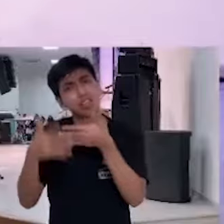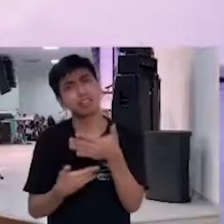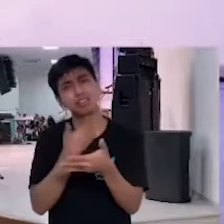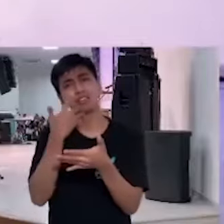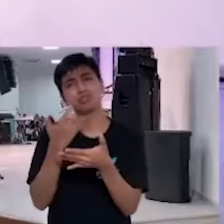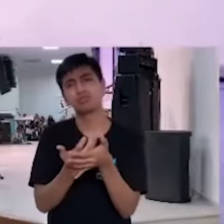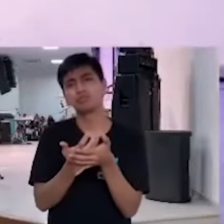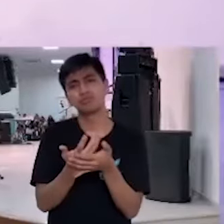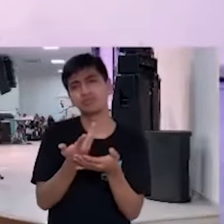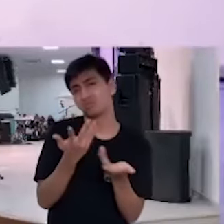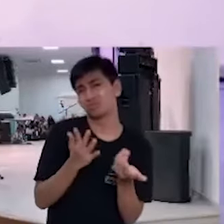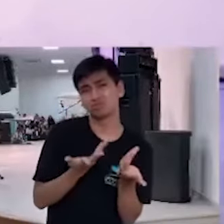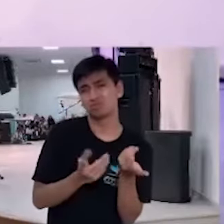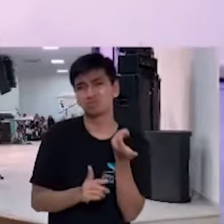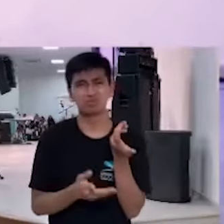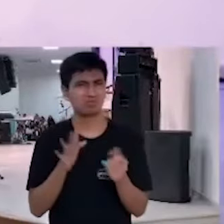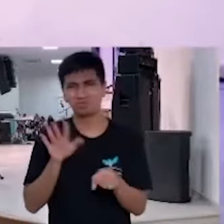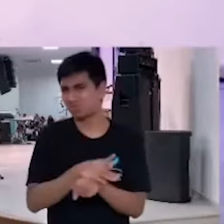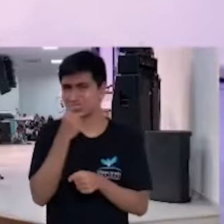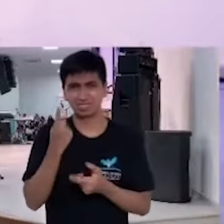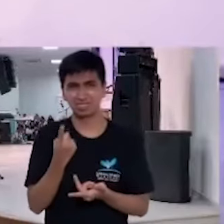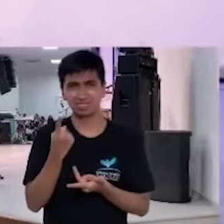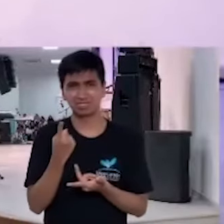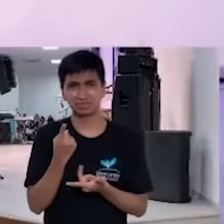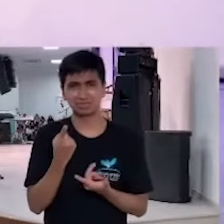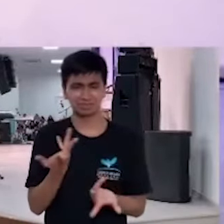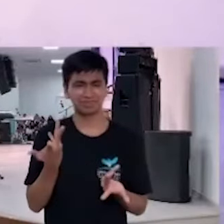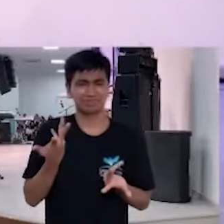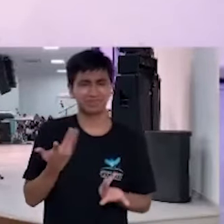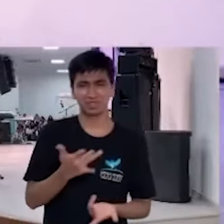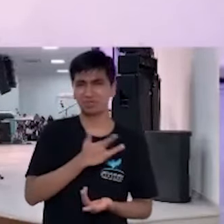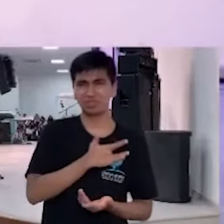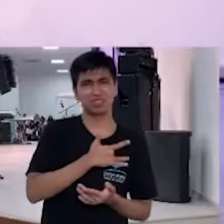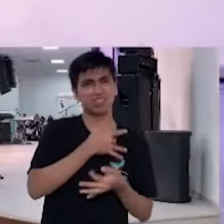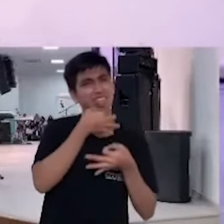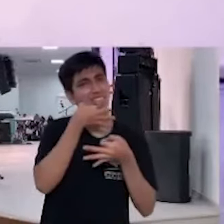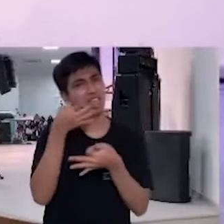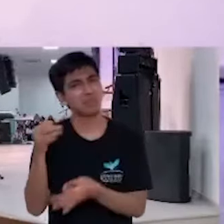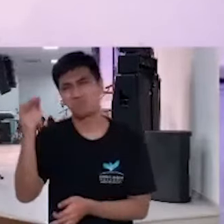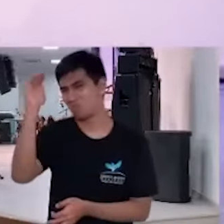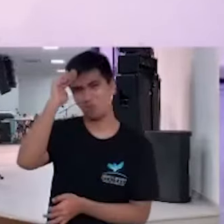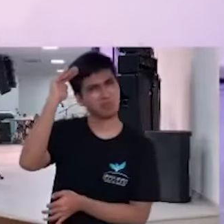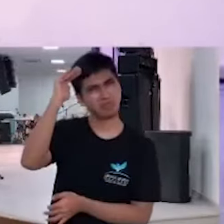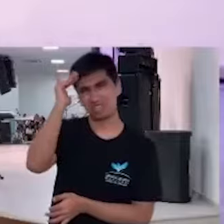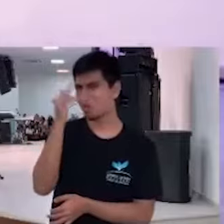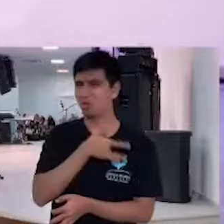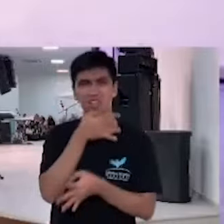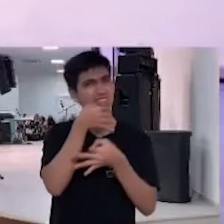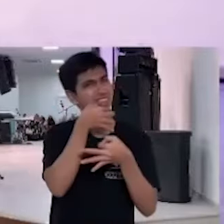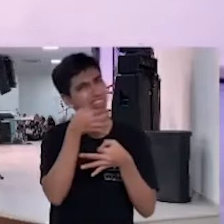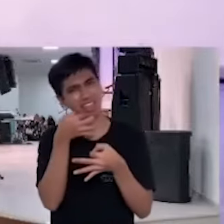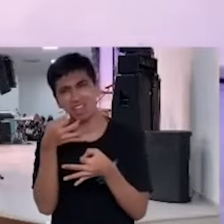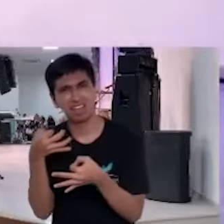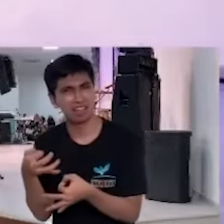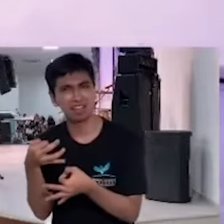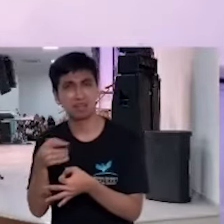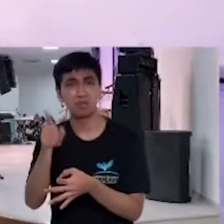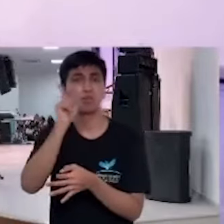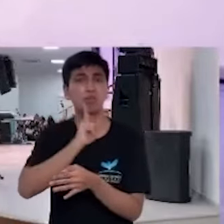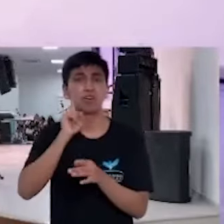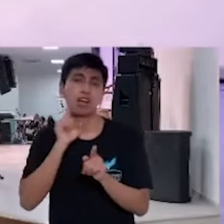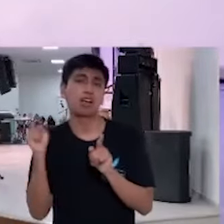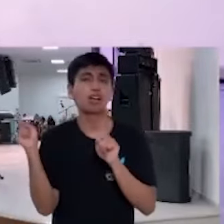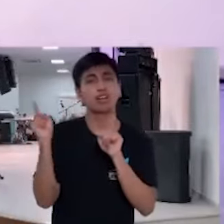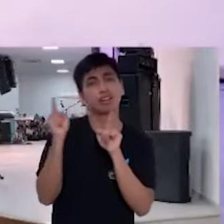corazón a otras mujeres sin ver el rumbo del fracaso que han tomado. No cuidaron su corazón. Les